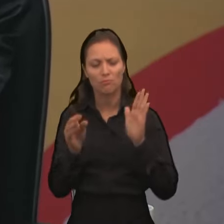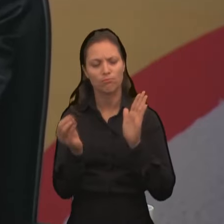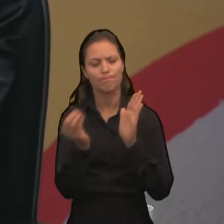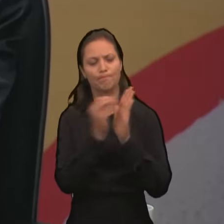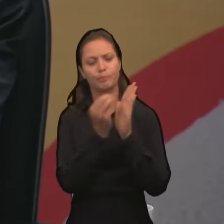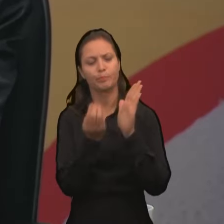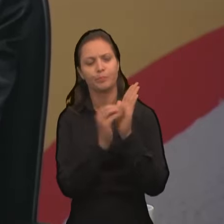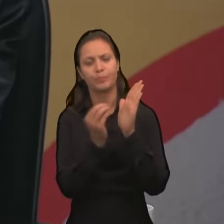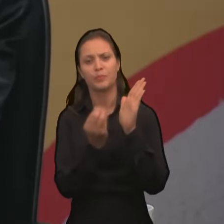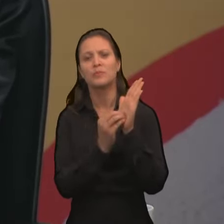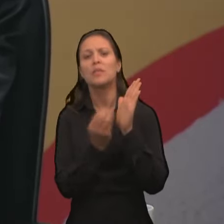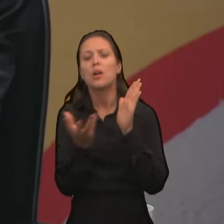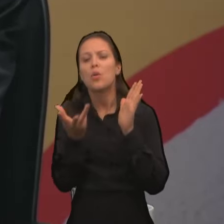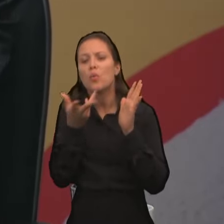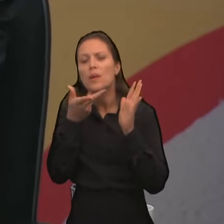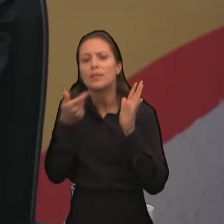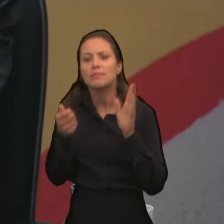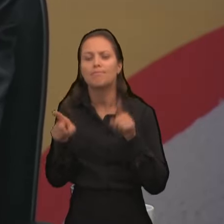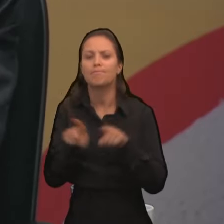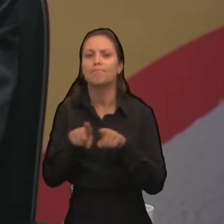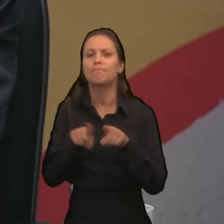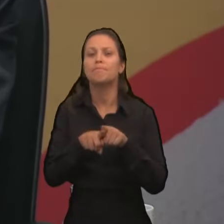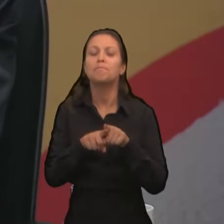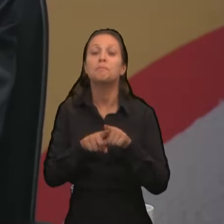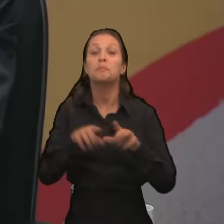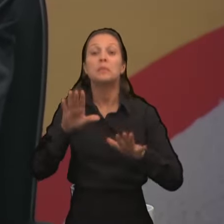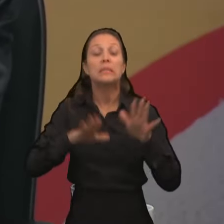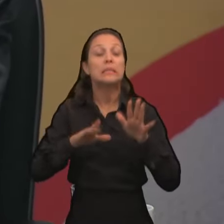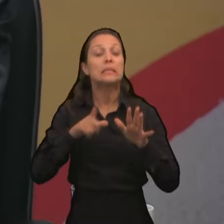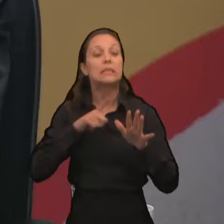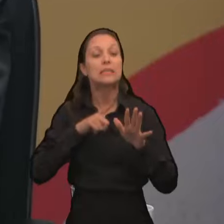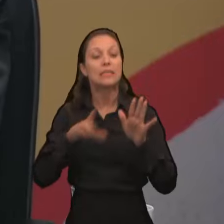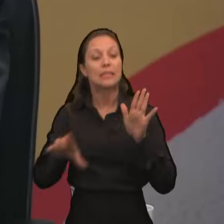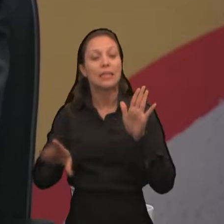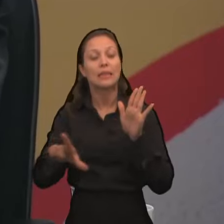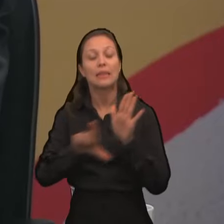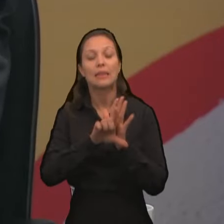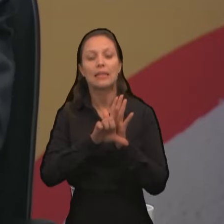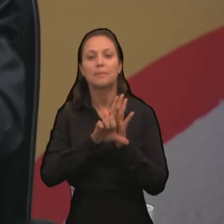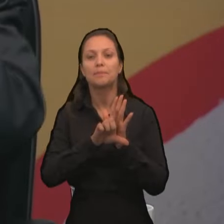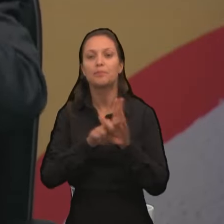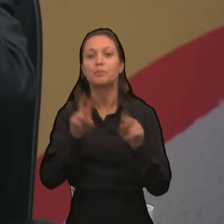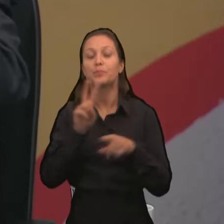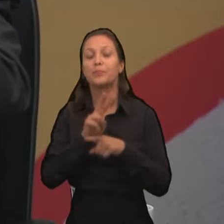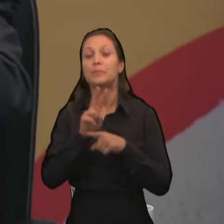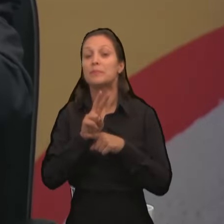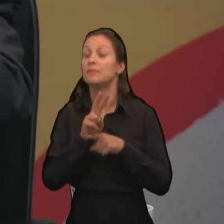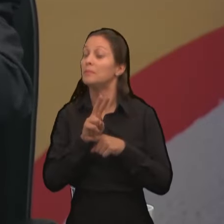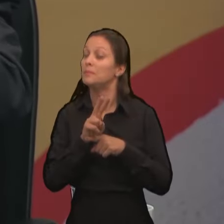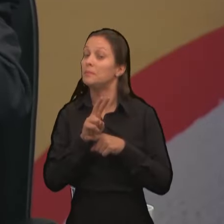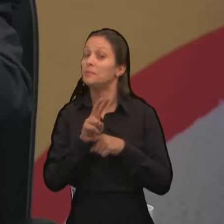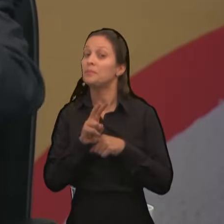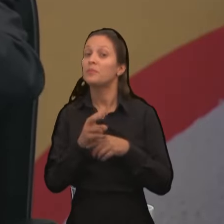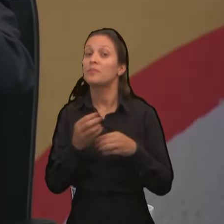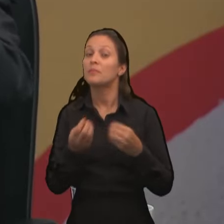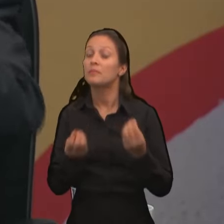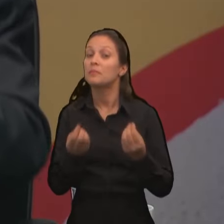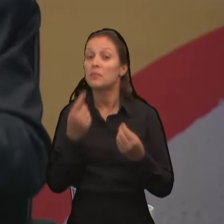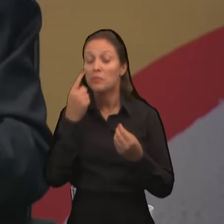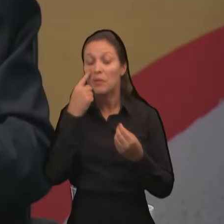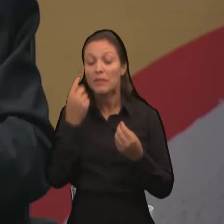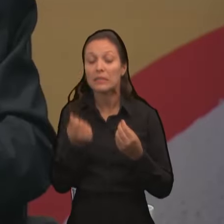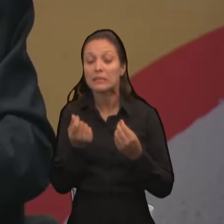que recibe y la calidad de esos datos. Si hay una restricción o un costo grande para